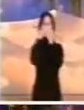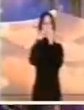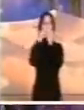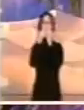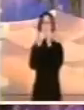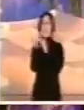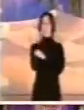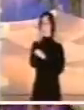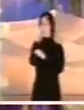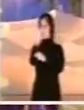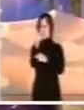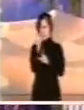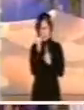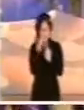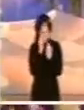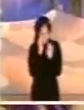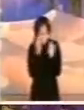enseñar. ¿Quieres descubrirlo?